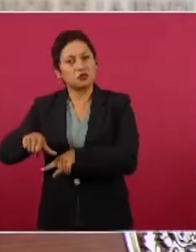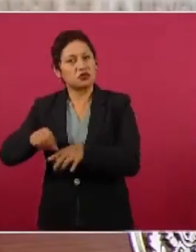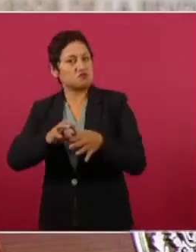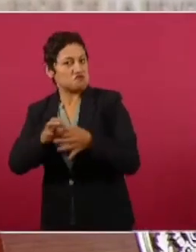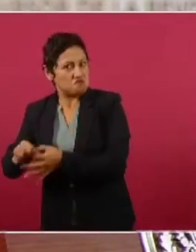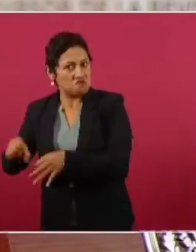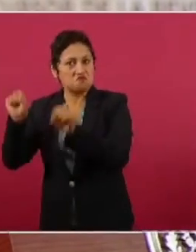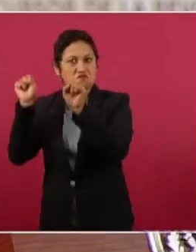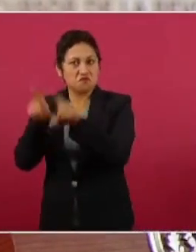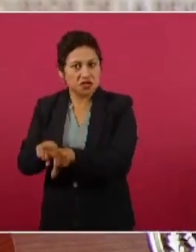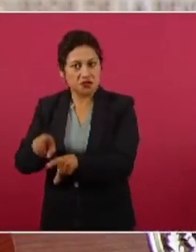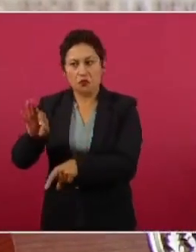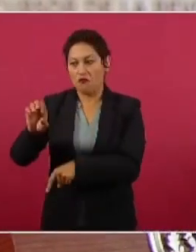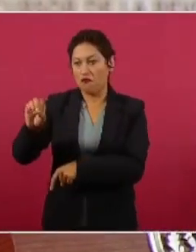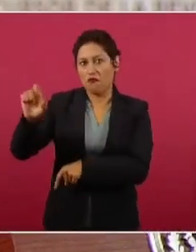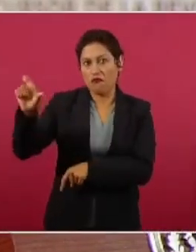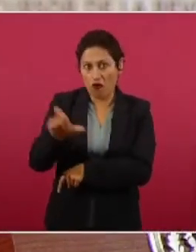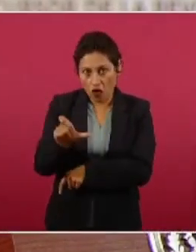con